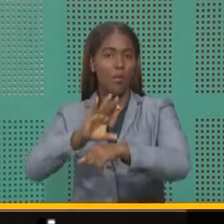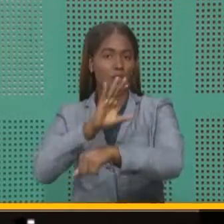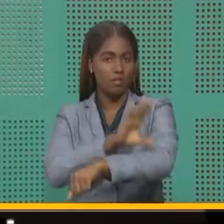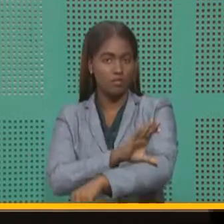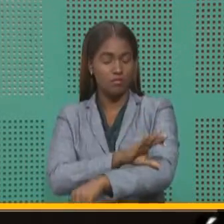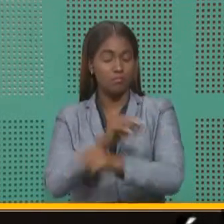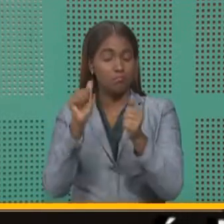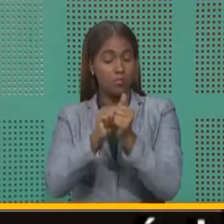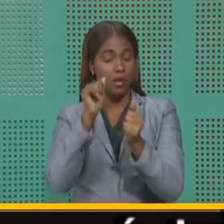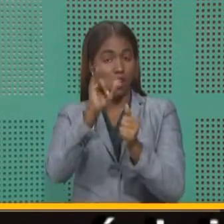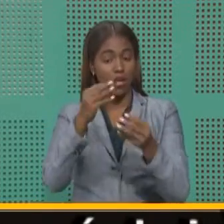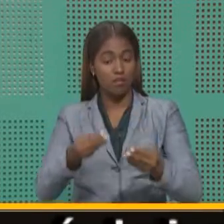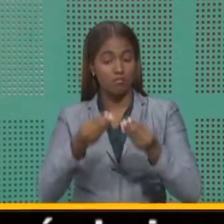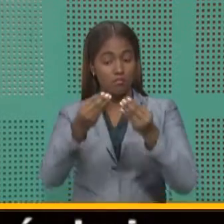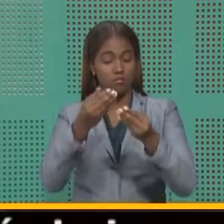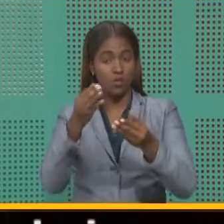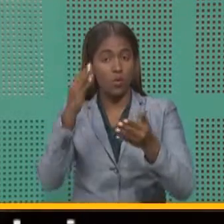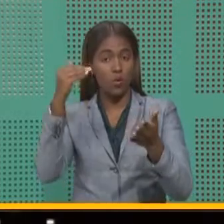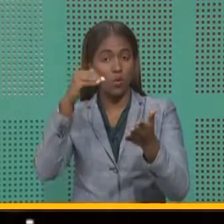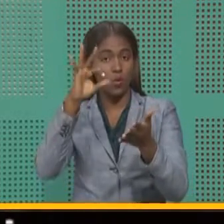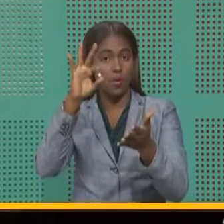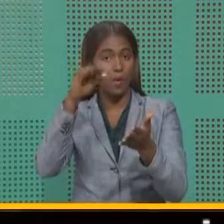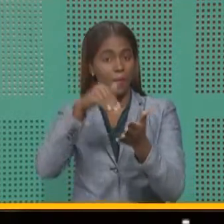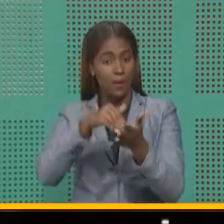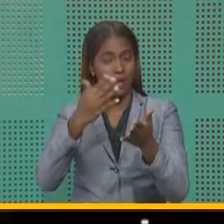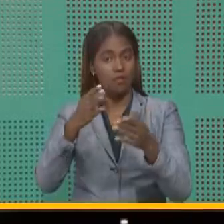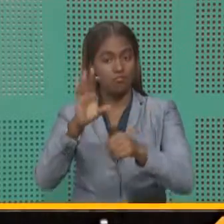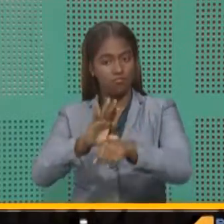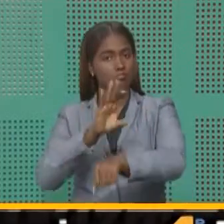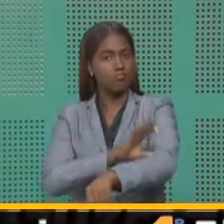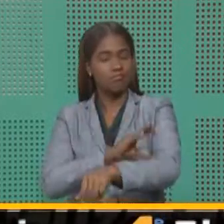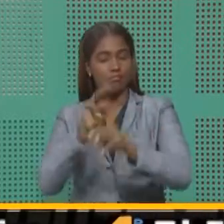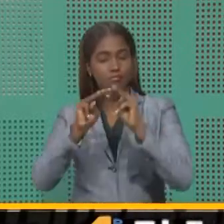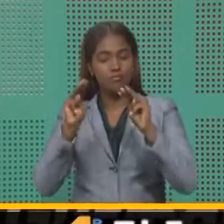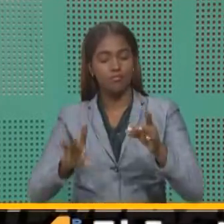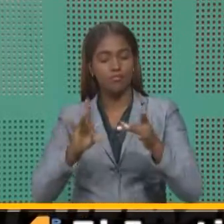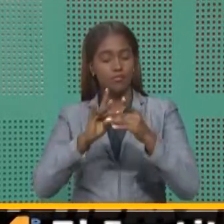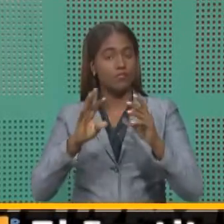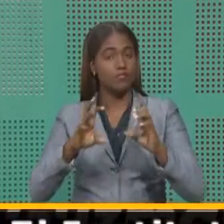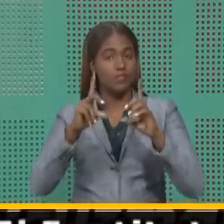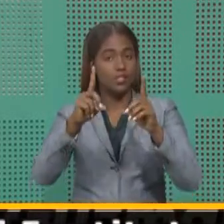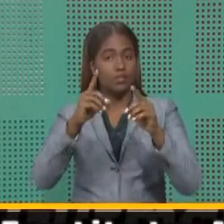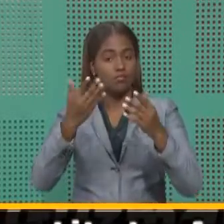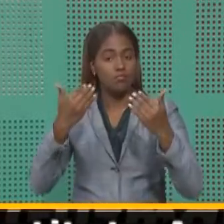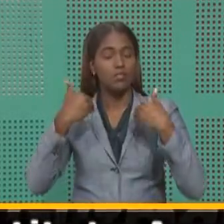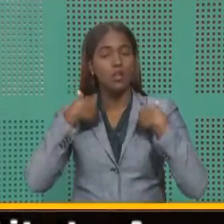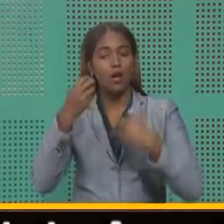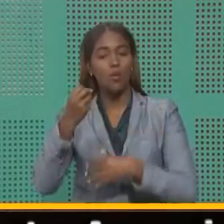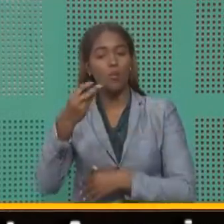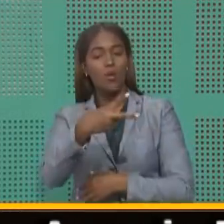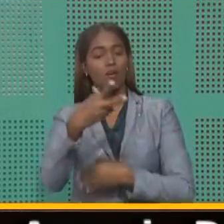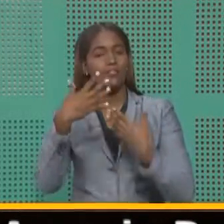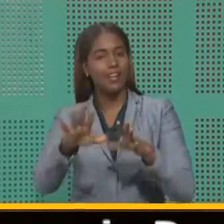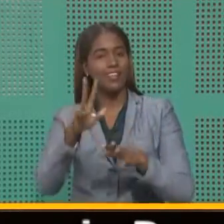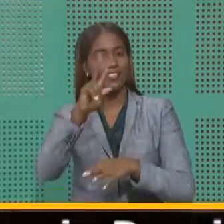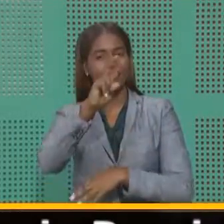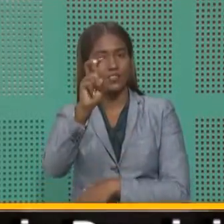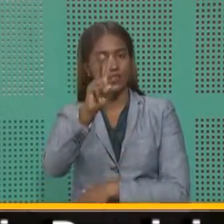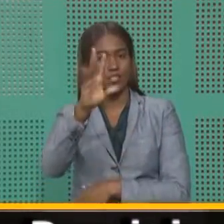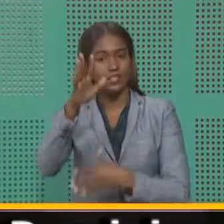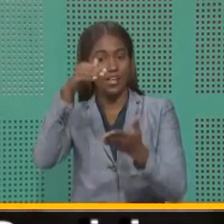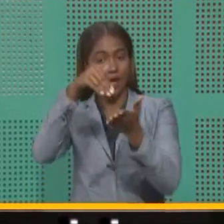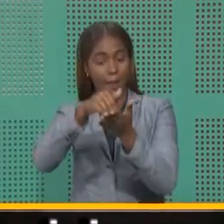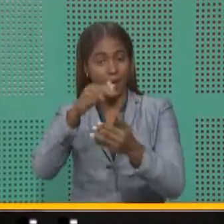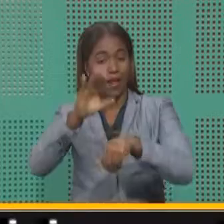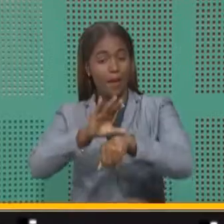con la entrega de estas 9 mil computadoras el ministerio de educación supera las 225